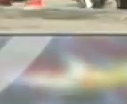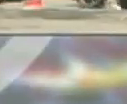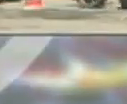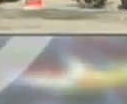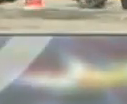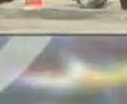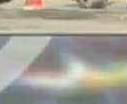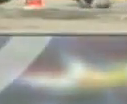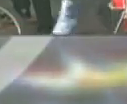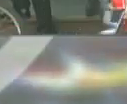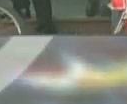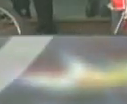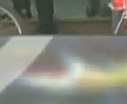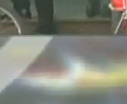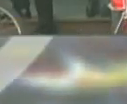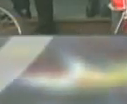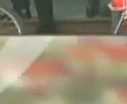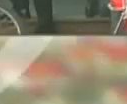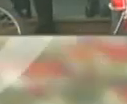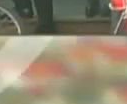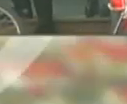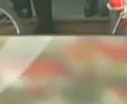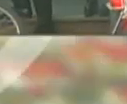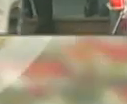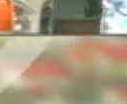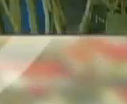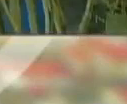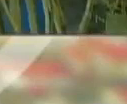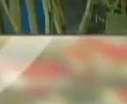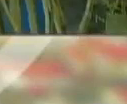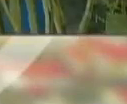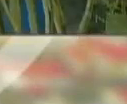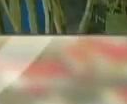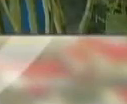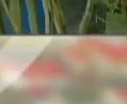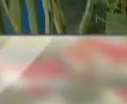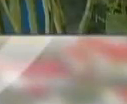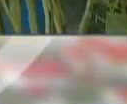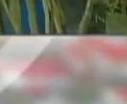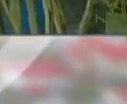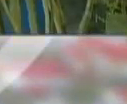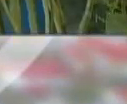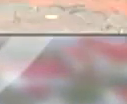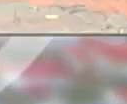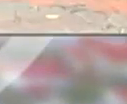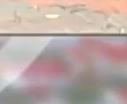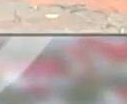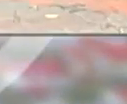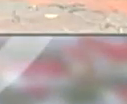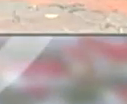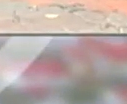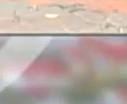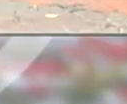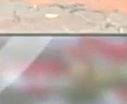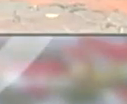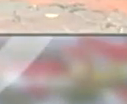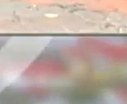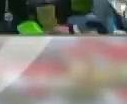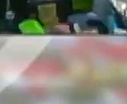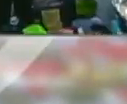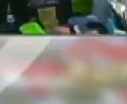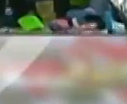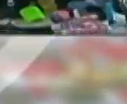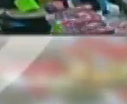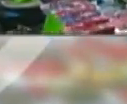para cortar transmisión y tú no puedes mantener a la gente metida 14 meses en la casa sin